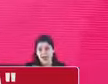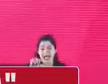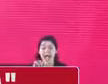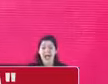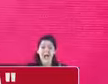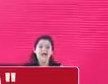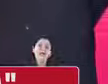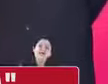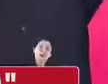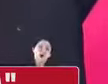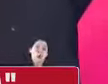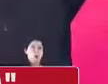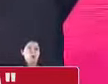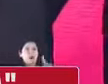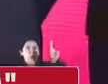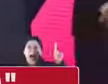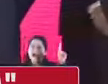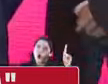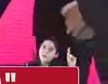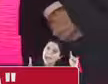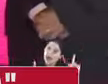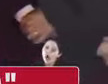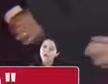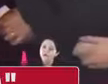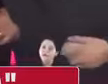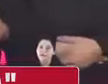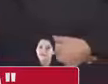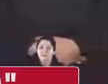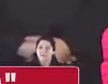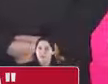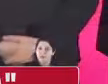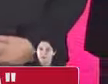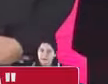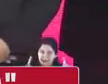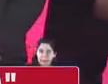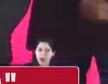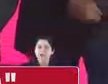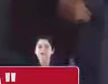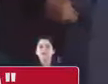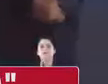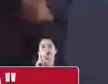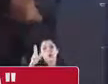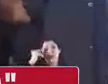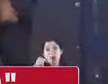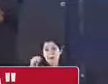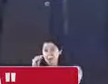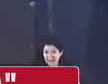económica perdimos las elecciones en el 2009 pero la economía estaba fuerte